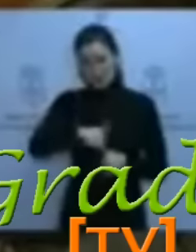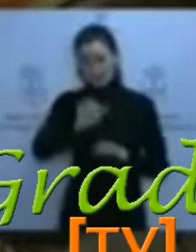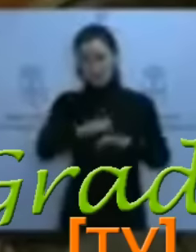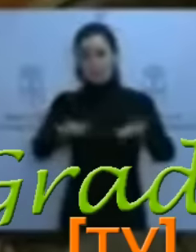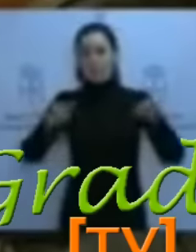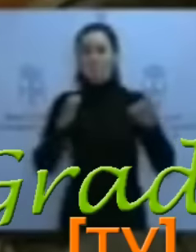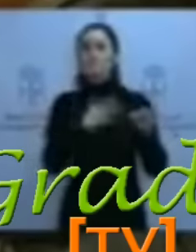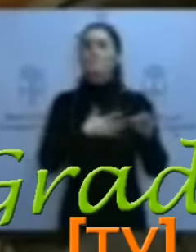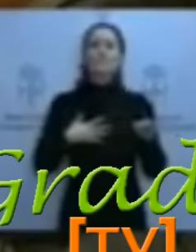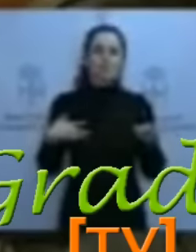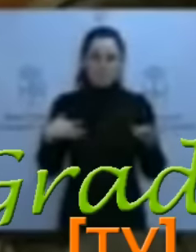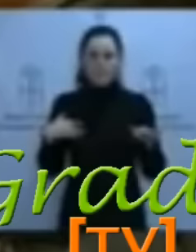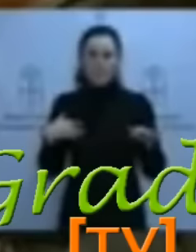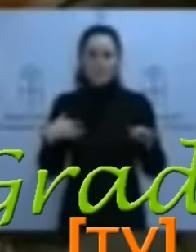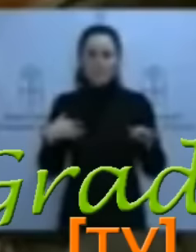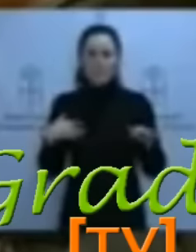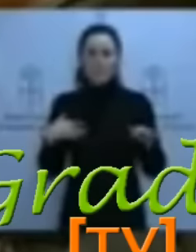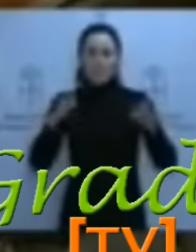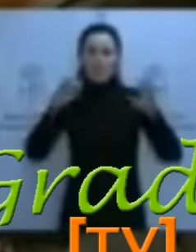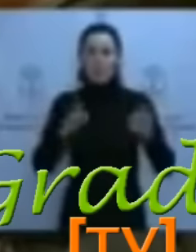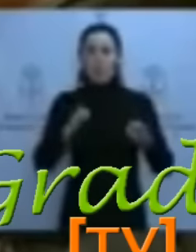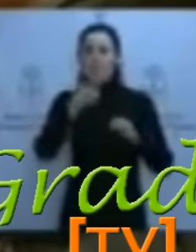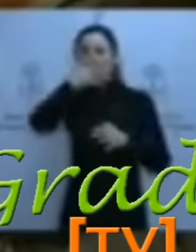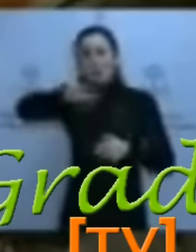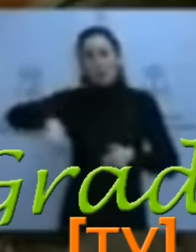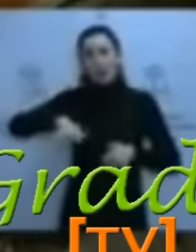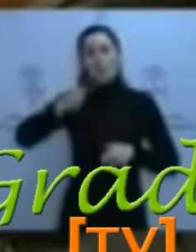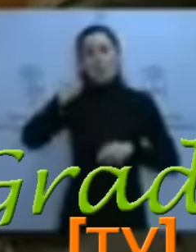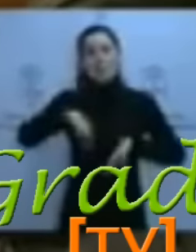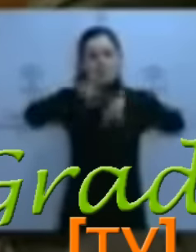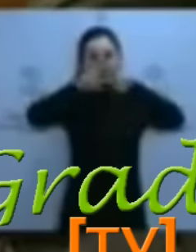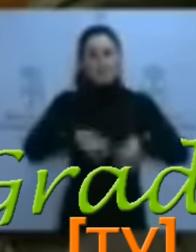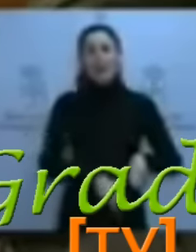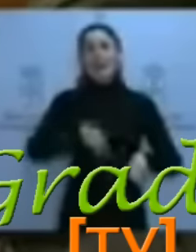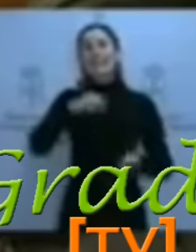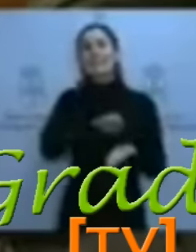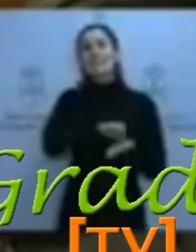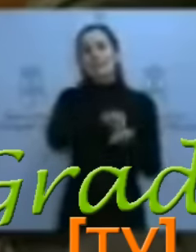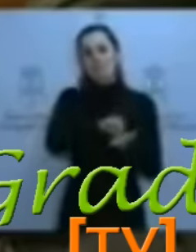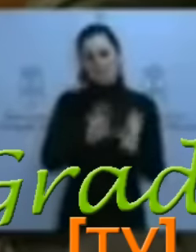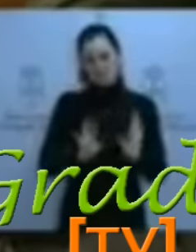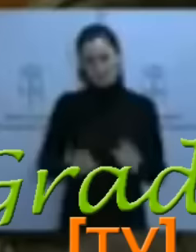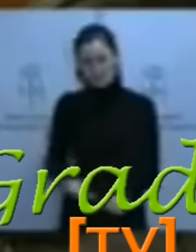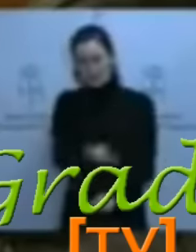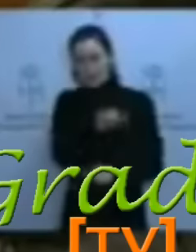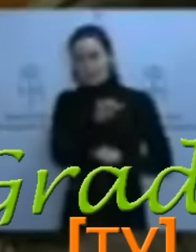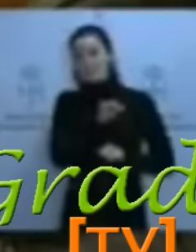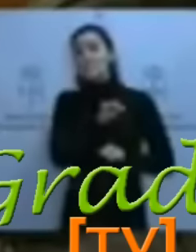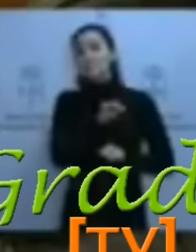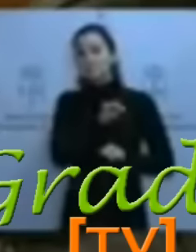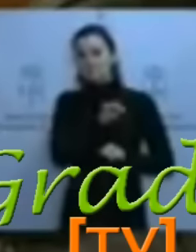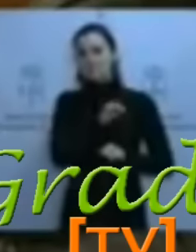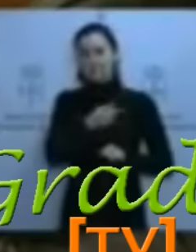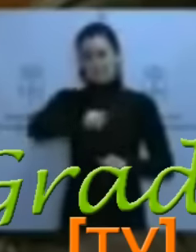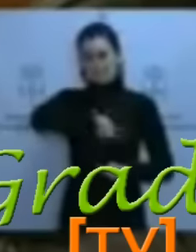Cámara que va a presentar una denuncia en la Inspección General de Servicios, esperando que funcionen